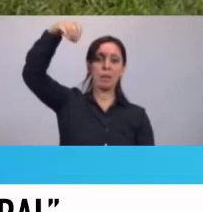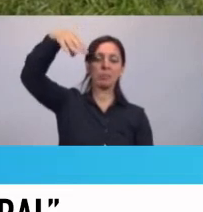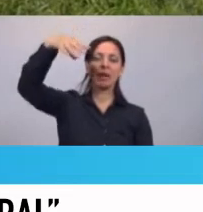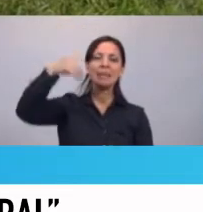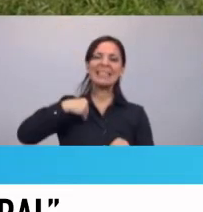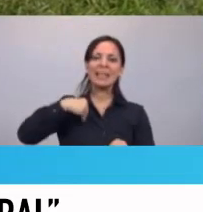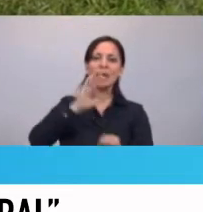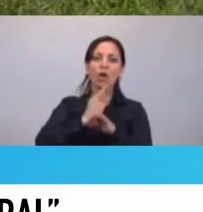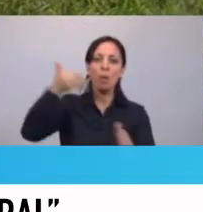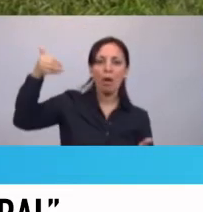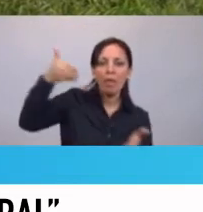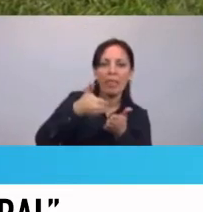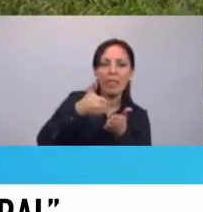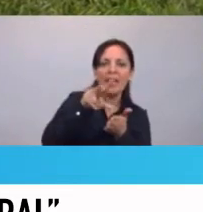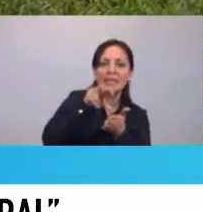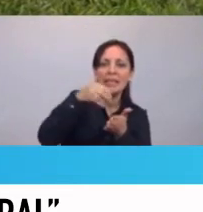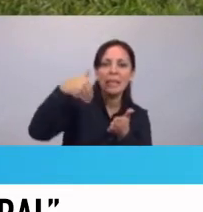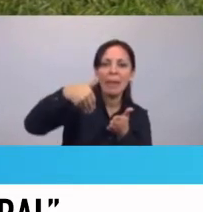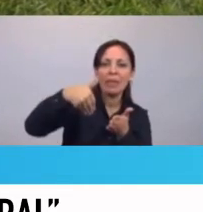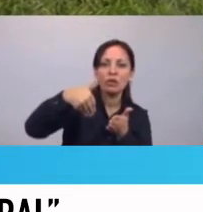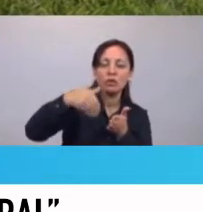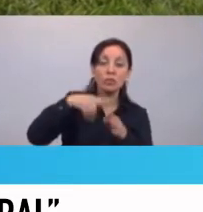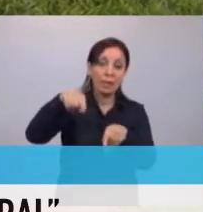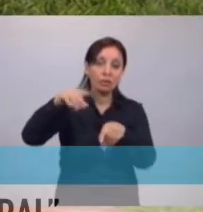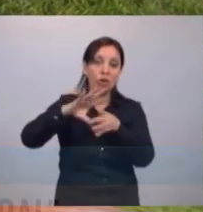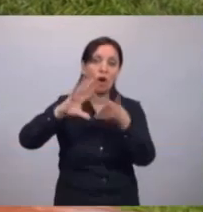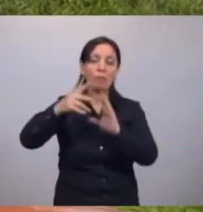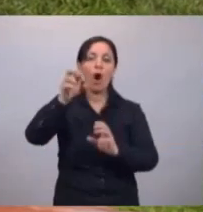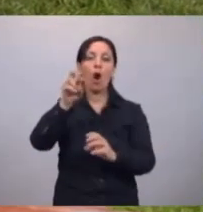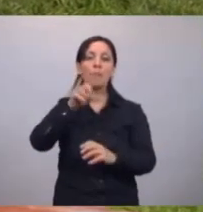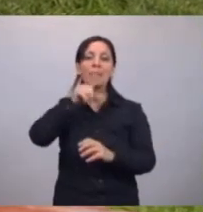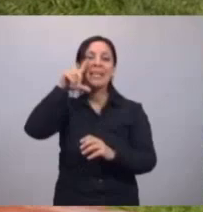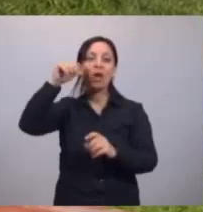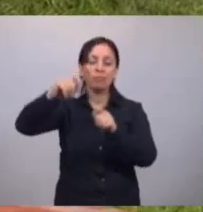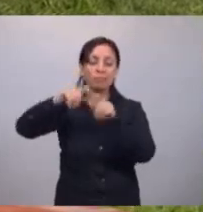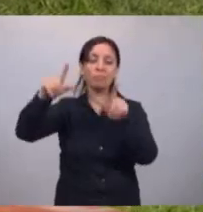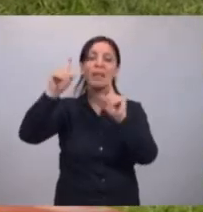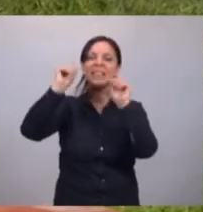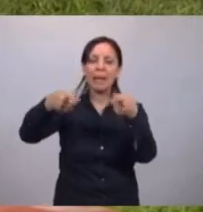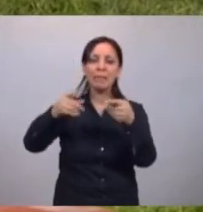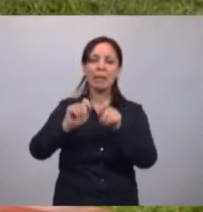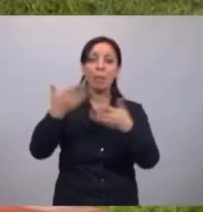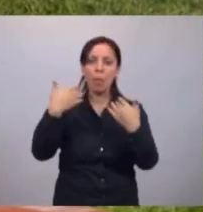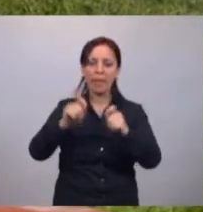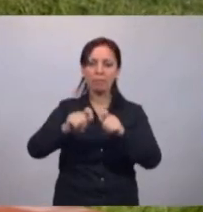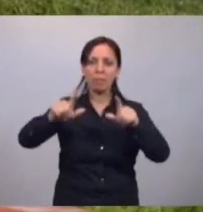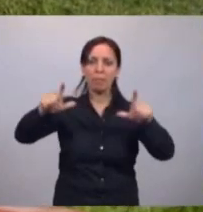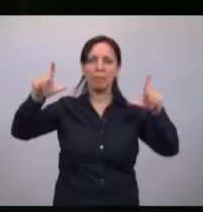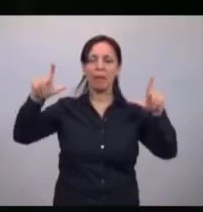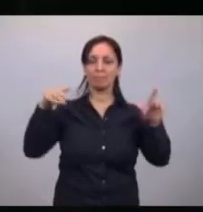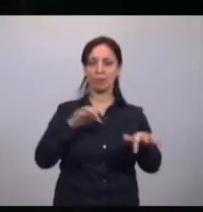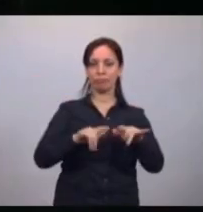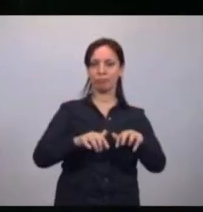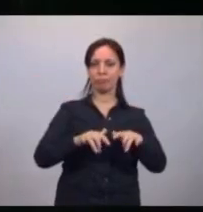a 30 metros de distancia eso es óptico y después se cuadriplica digitalmente O sea